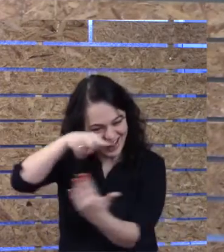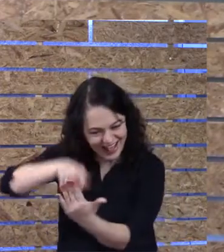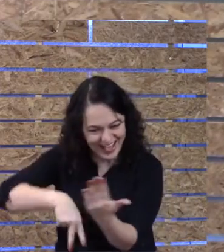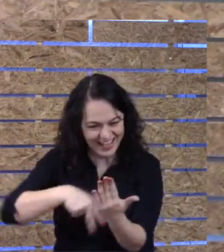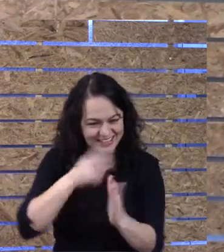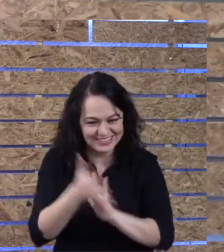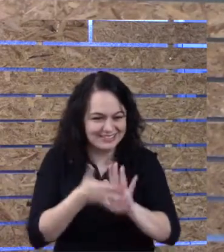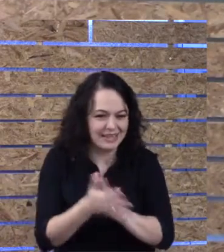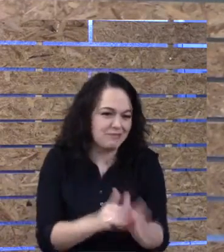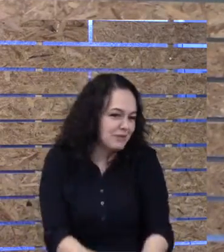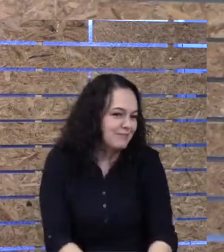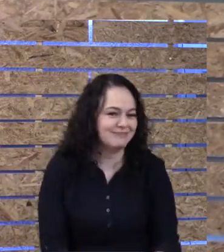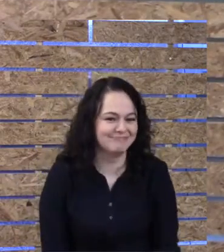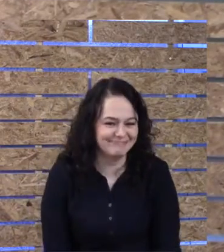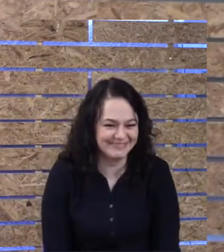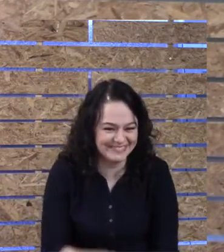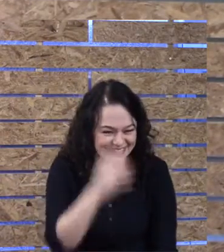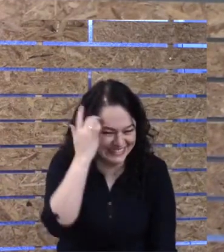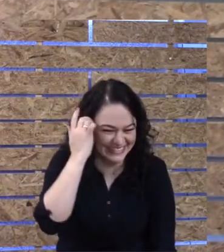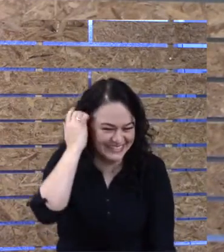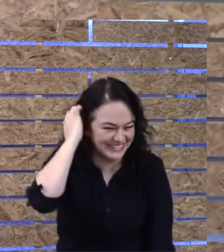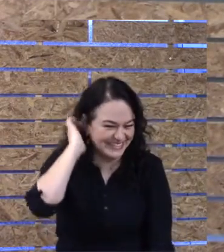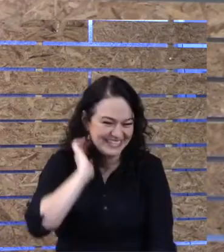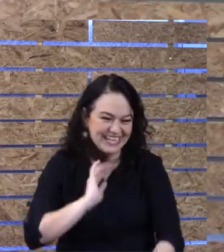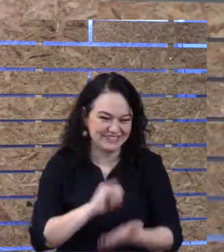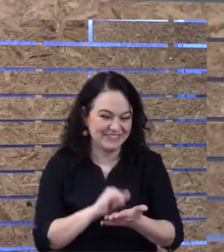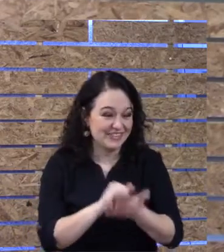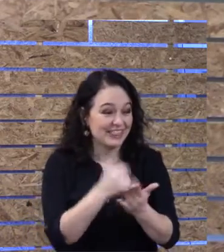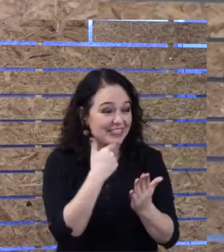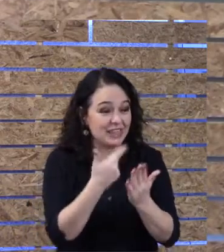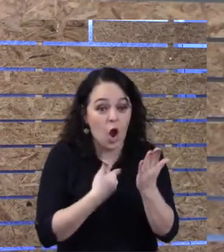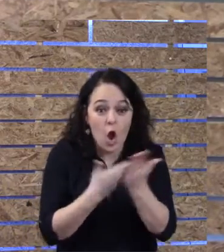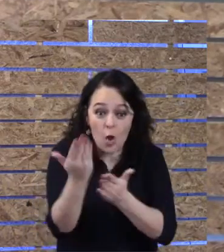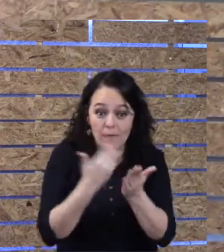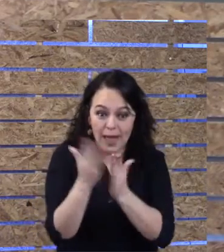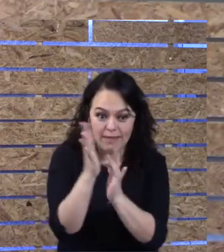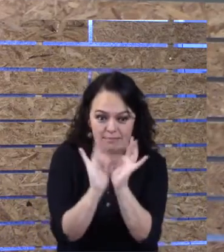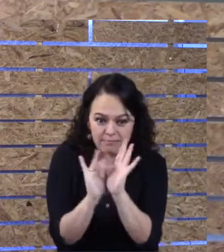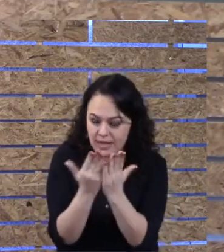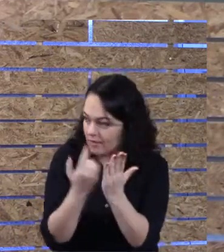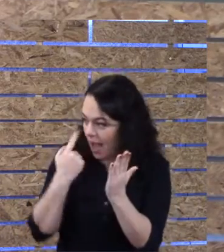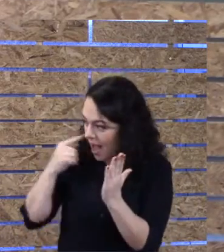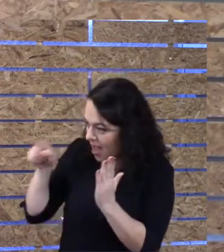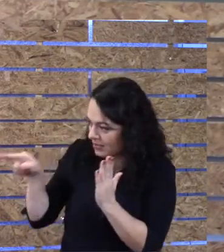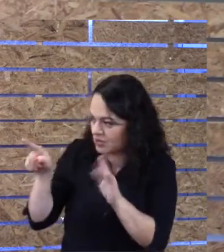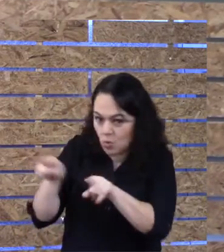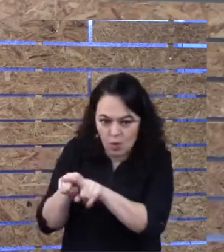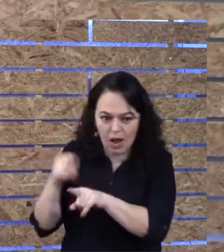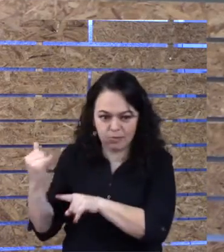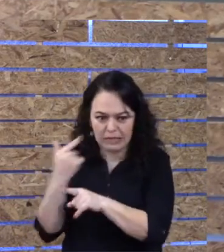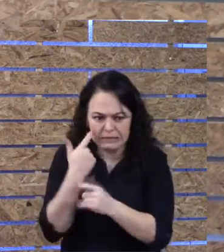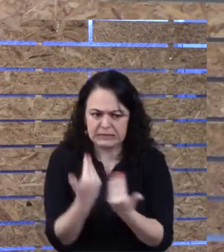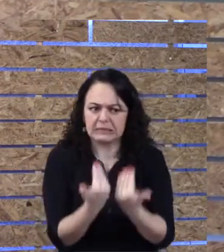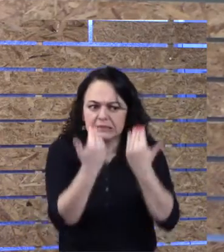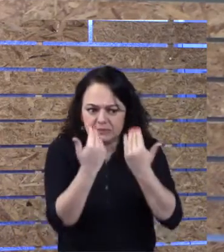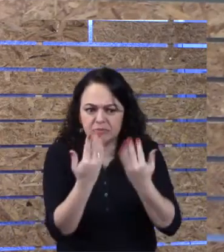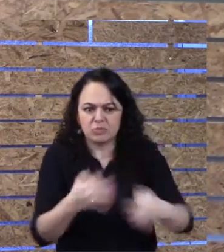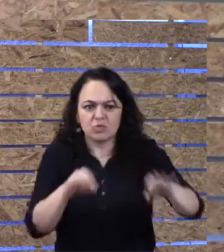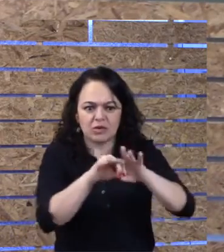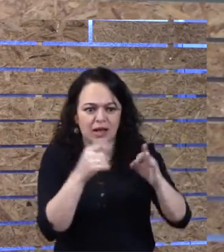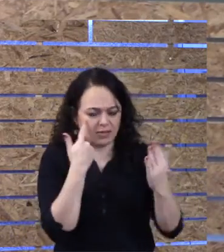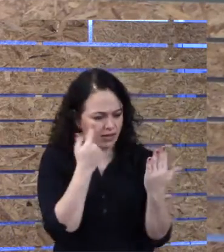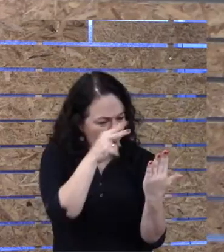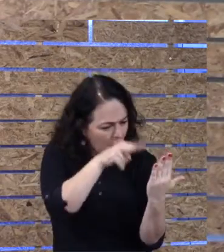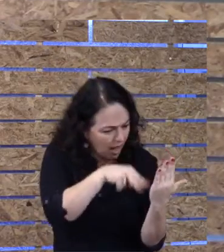que a propósito les animo a comprar una edición como estas que permite ver la riqueza de